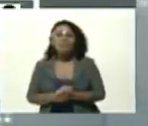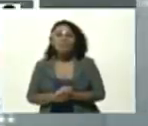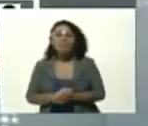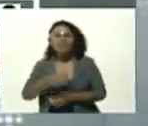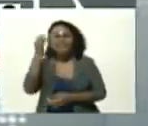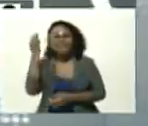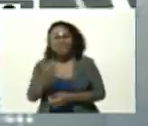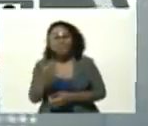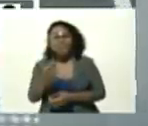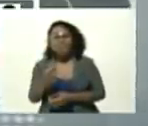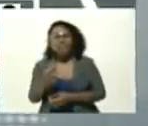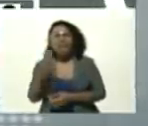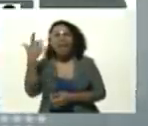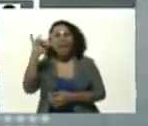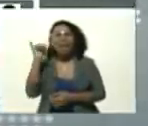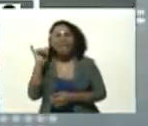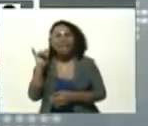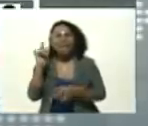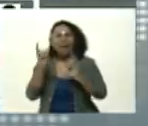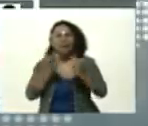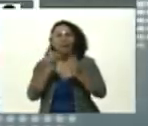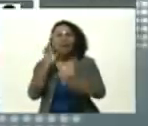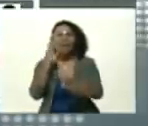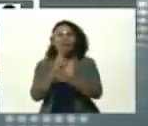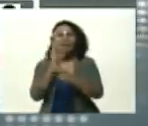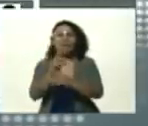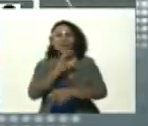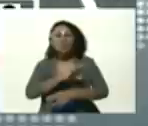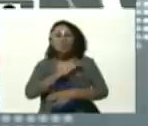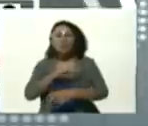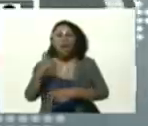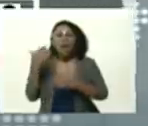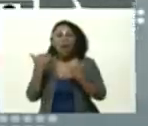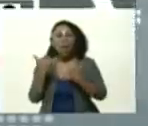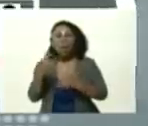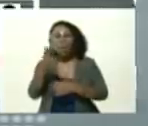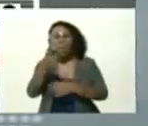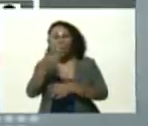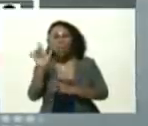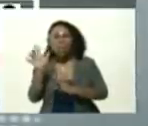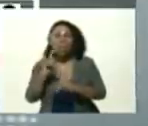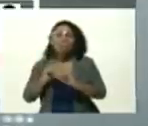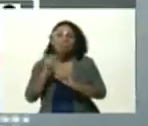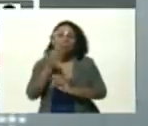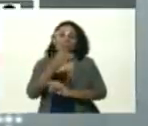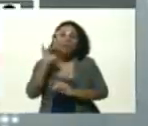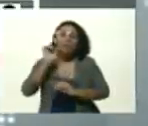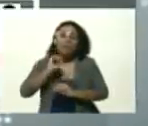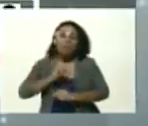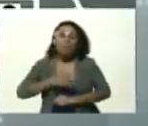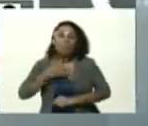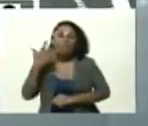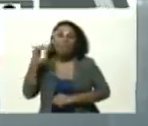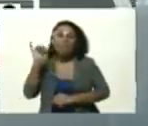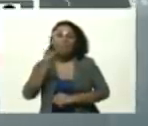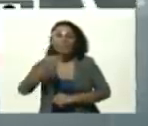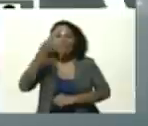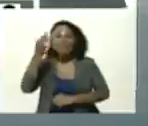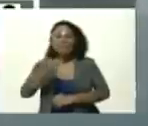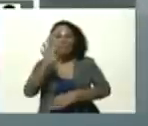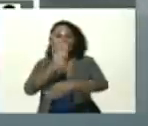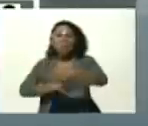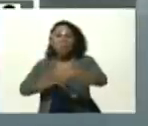Seguramente habrá imágenes de los cocodrilos en las redes sociales, ahora las buscamos. Pero bueno, lo que sí puede tener seguridad